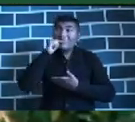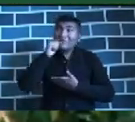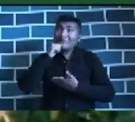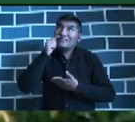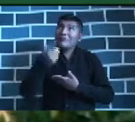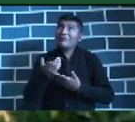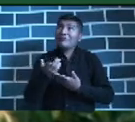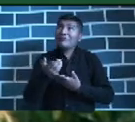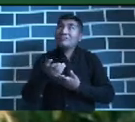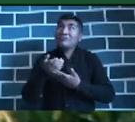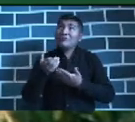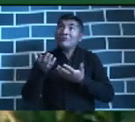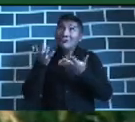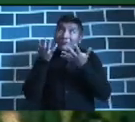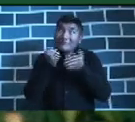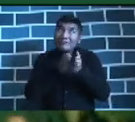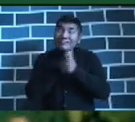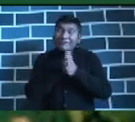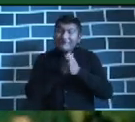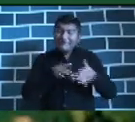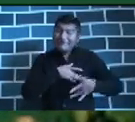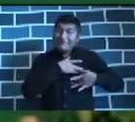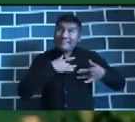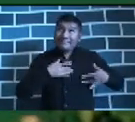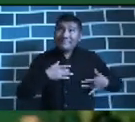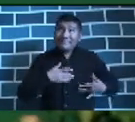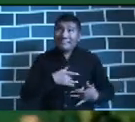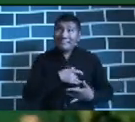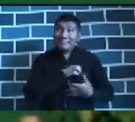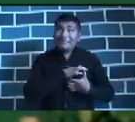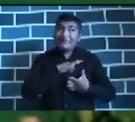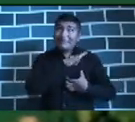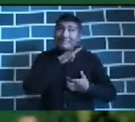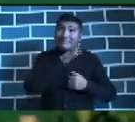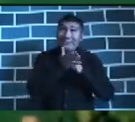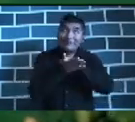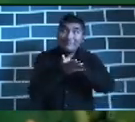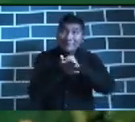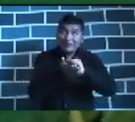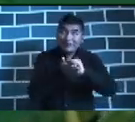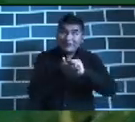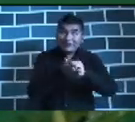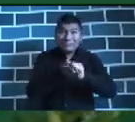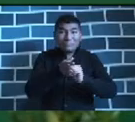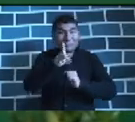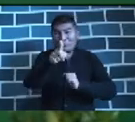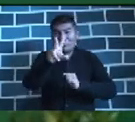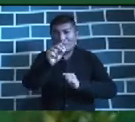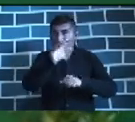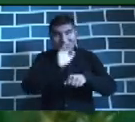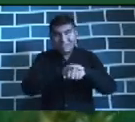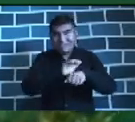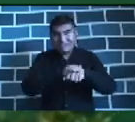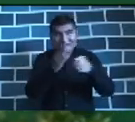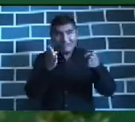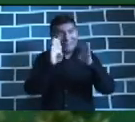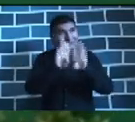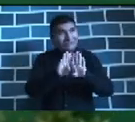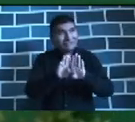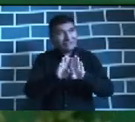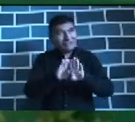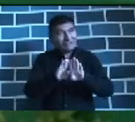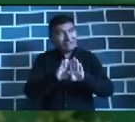que tiene ese deseo en su corazón que él ha puesto el espíritu santo no lo frustre no lo